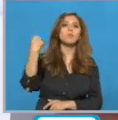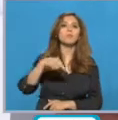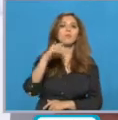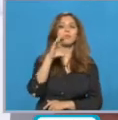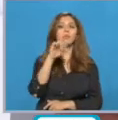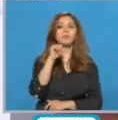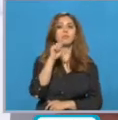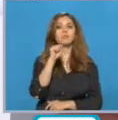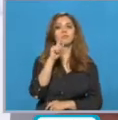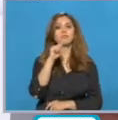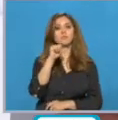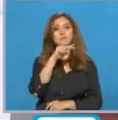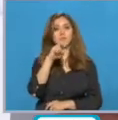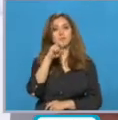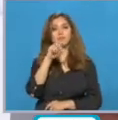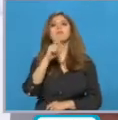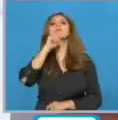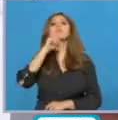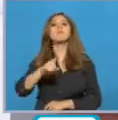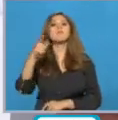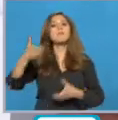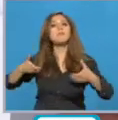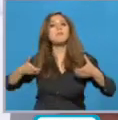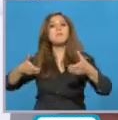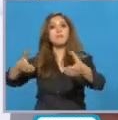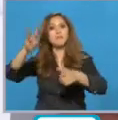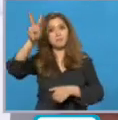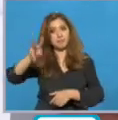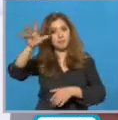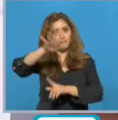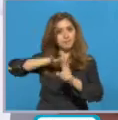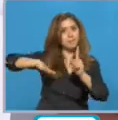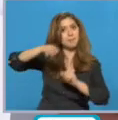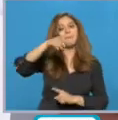y hay una Claro. calle que se llama La Claro. Castañeda. Ahí en Miscuac, Sí, está la claro. Castañeda.